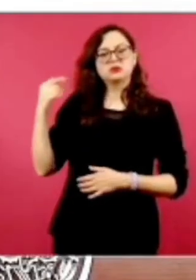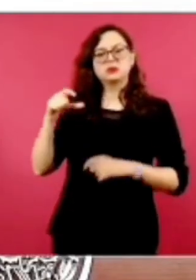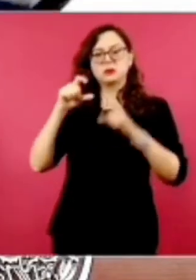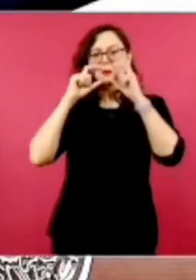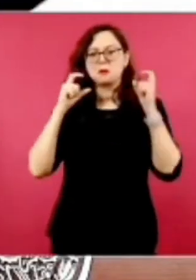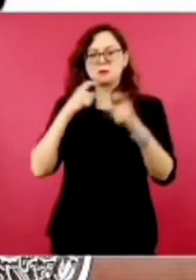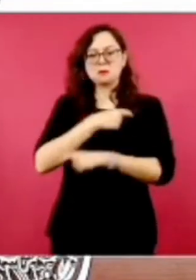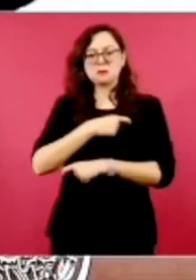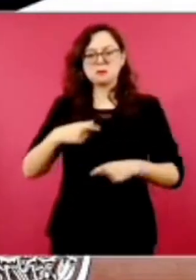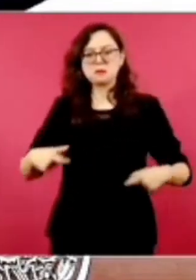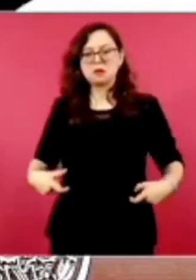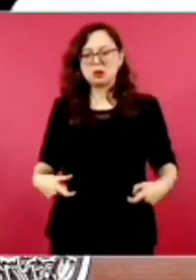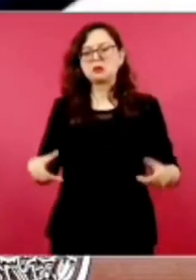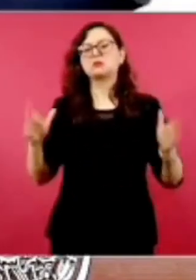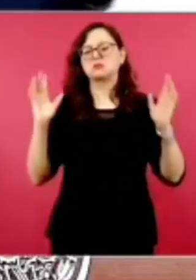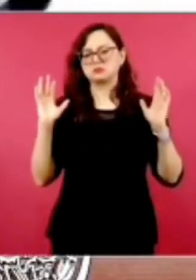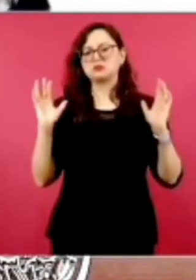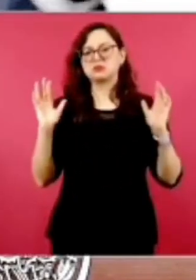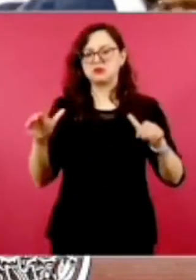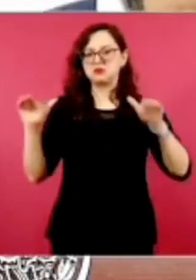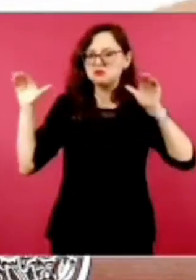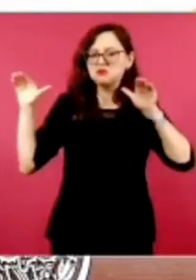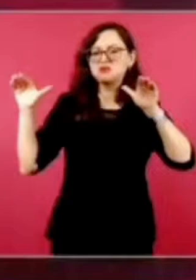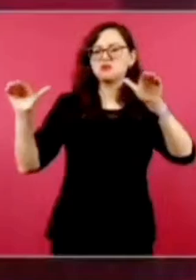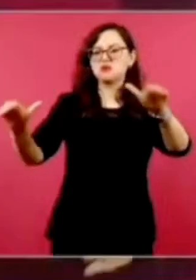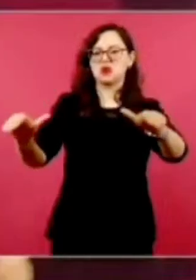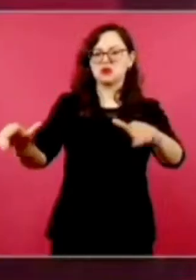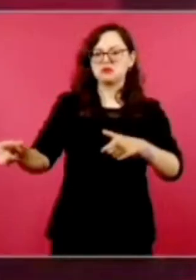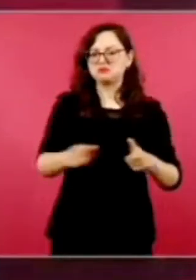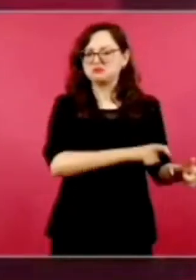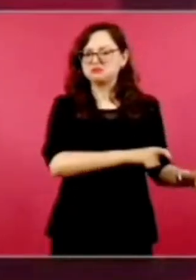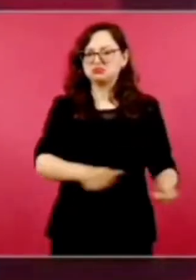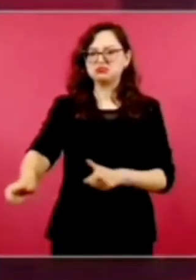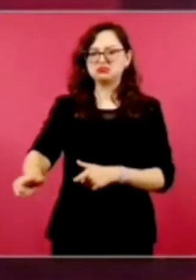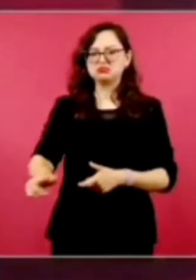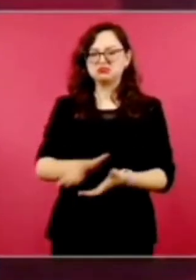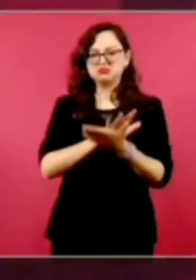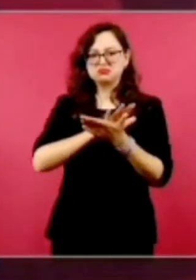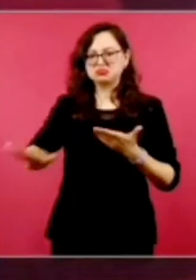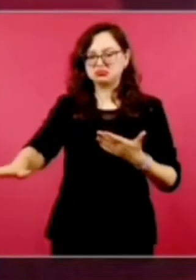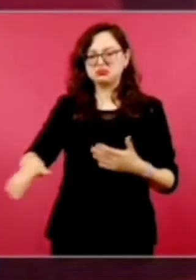que seguramente habían esos vuelos rasantes.